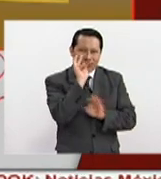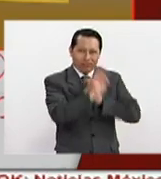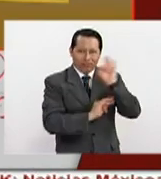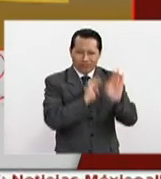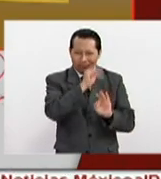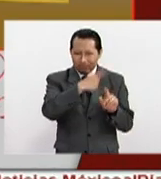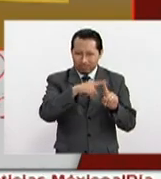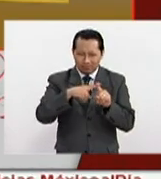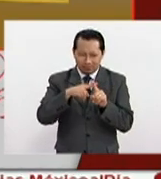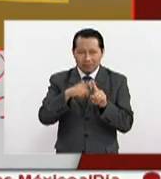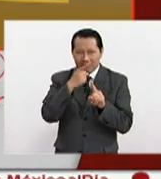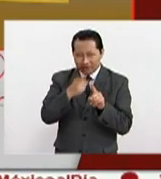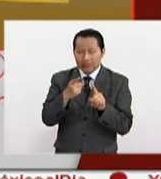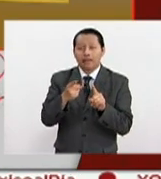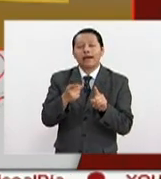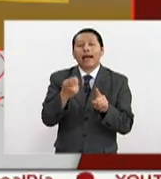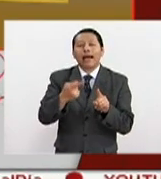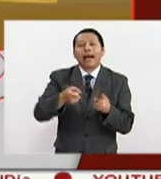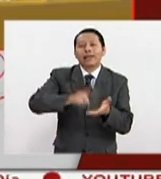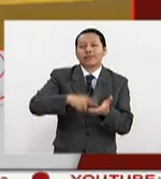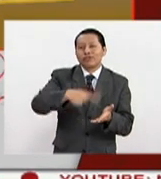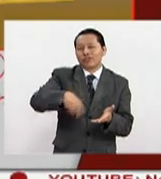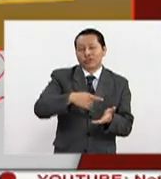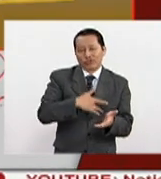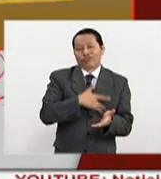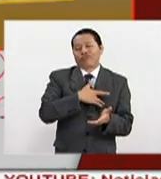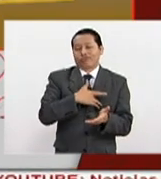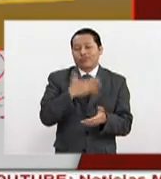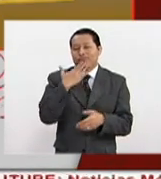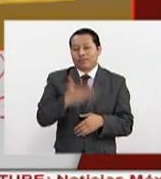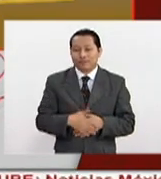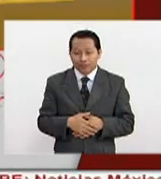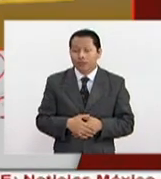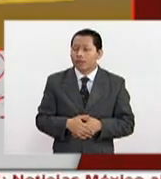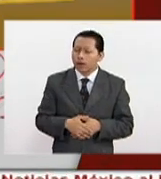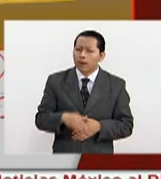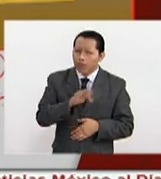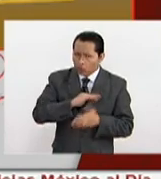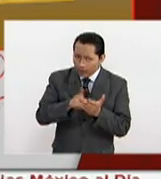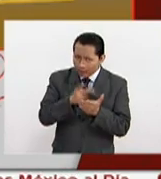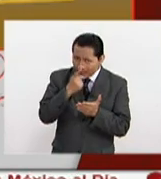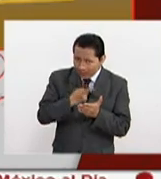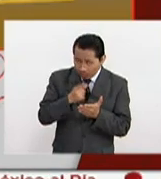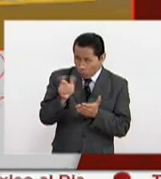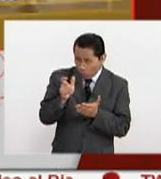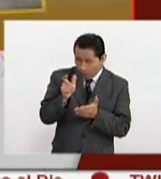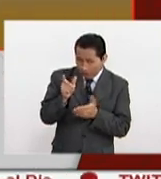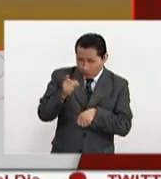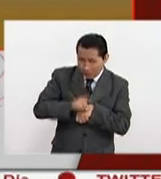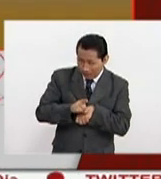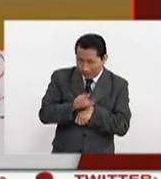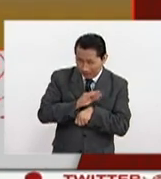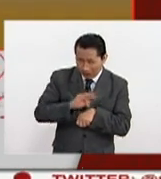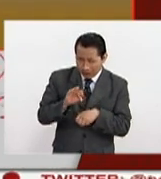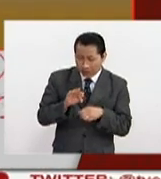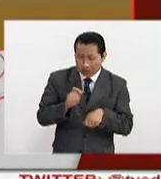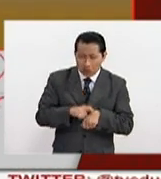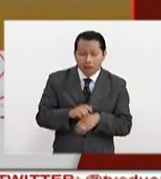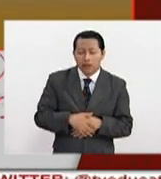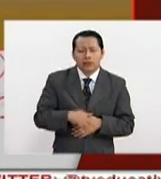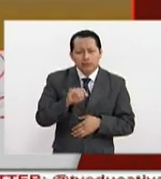obviamente pues le levantó el ánimo a todo el mundo. Bueno, ¿nos puede repetir otra vez cuándo y dónde va a ser?